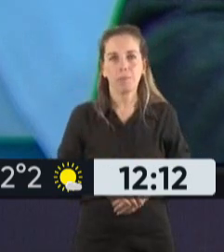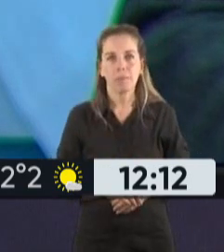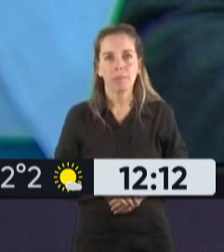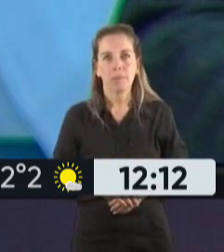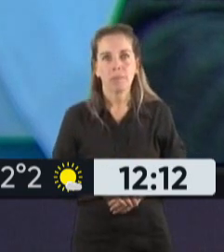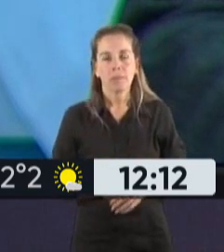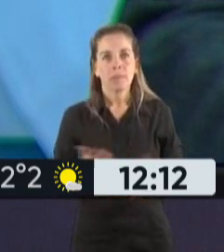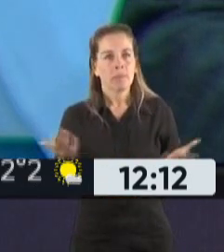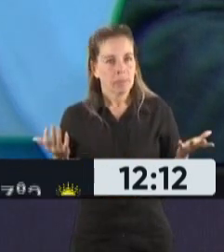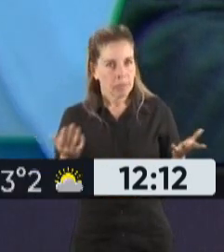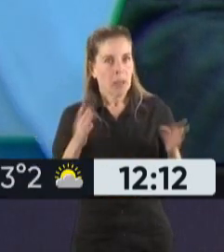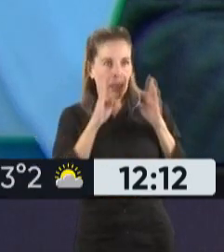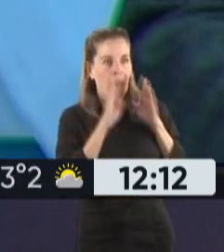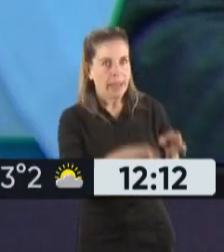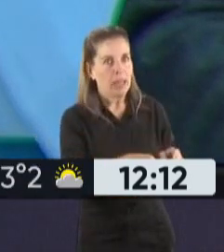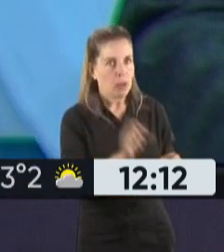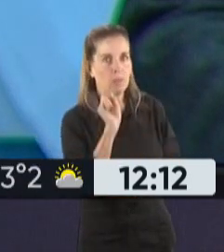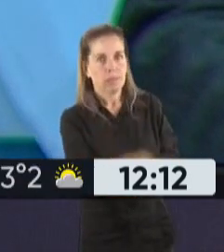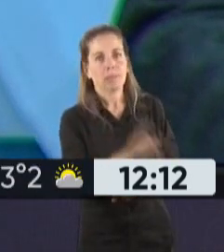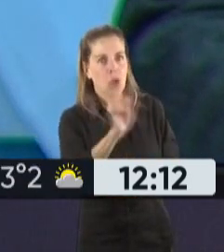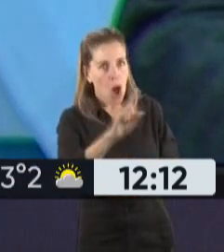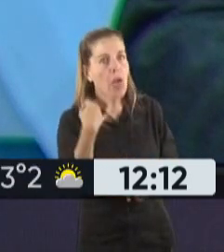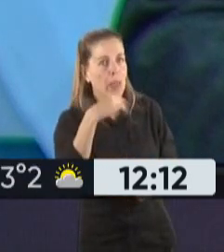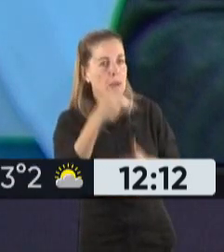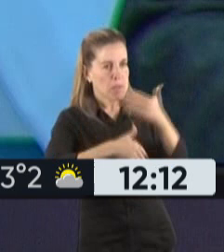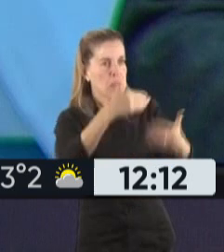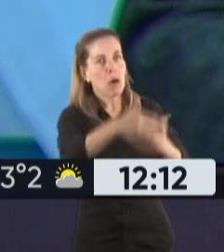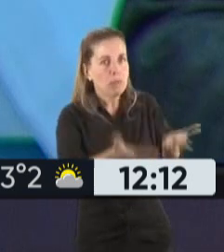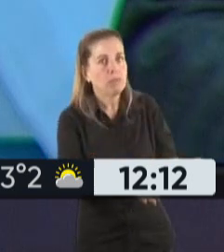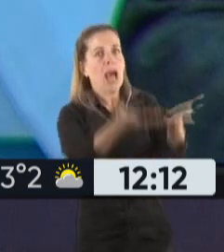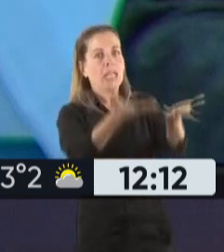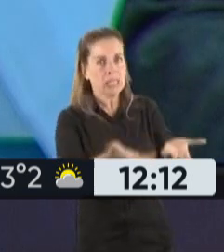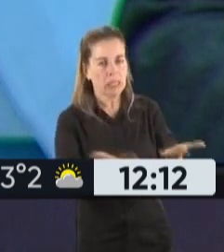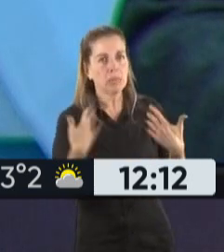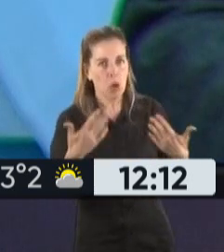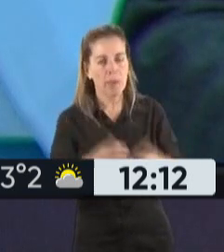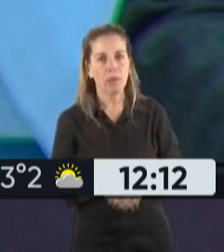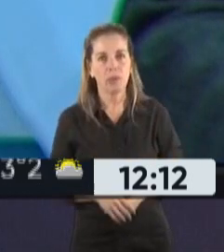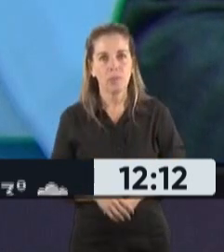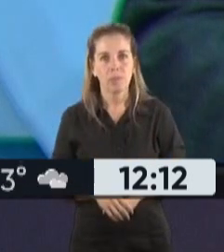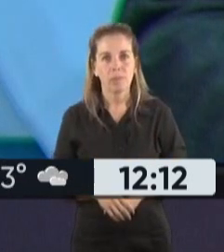No tenemos que perder eso, tenemos que ir por más, y podemos hacerlo,